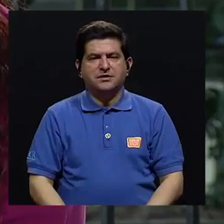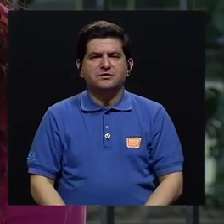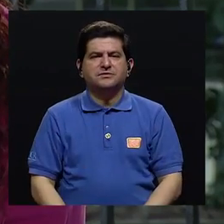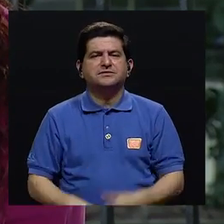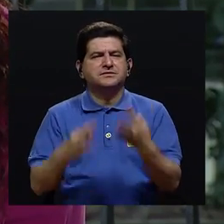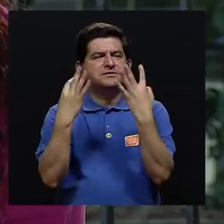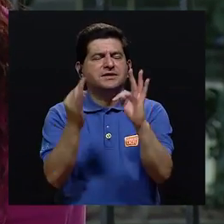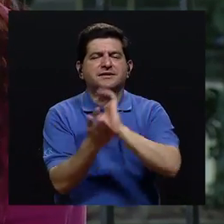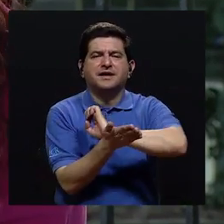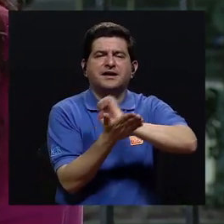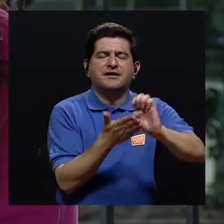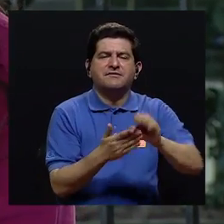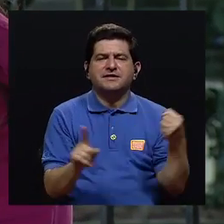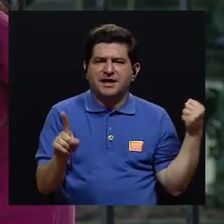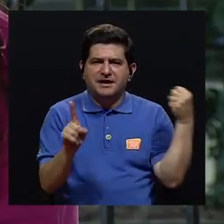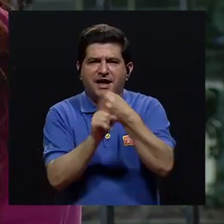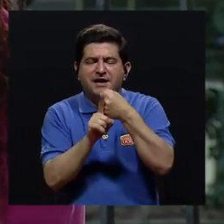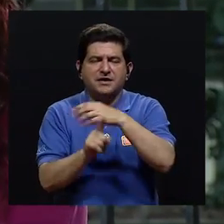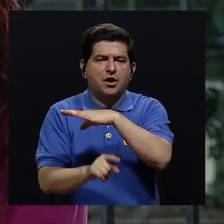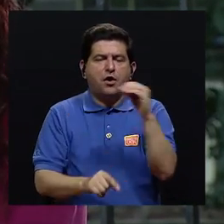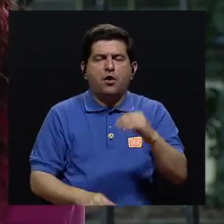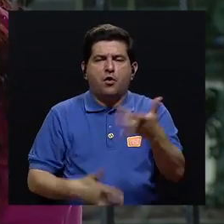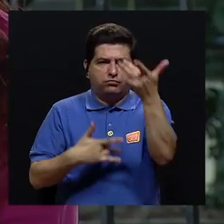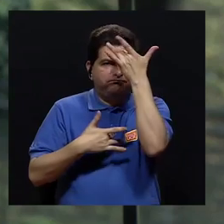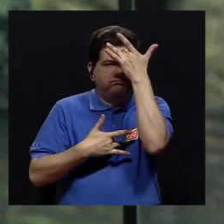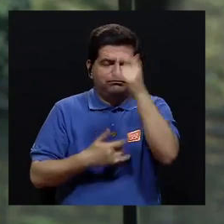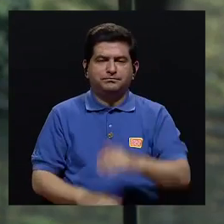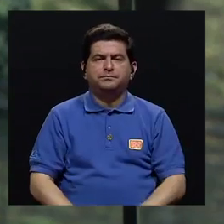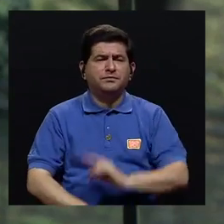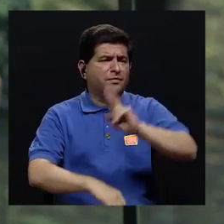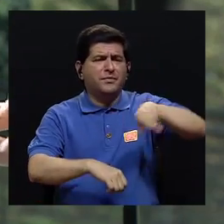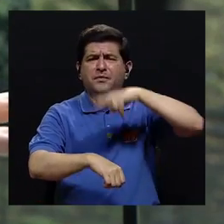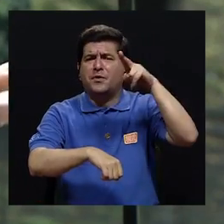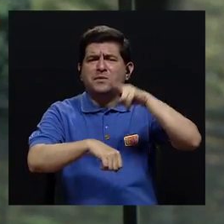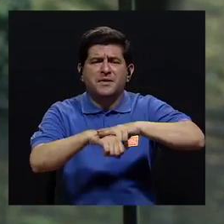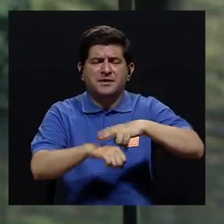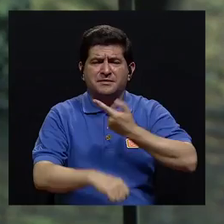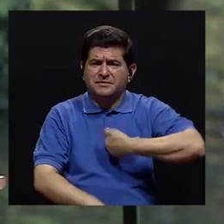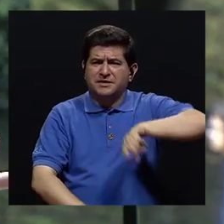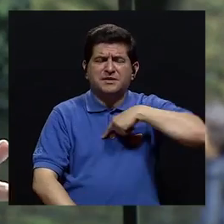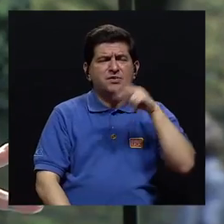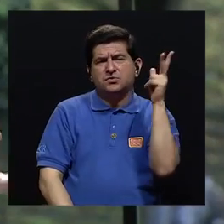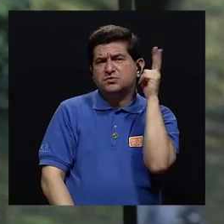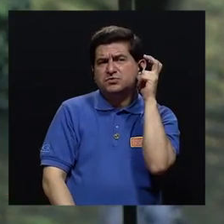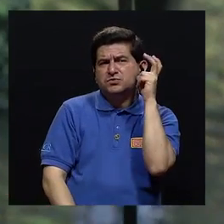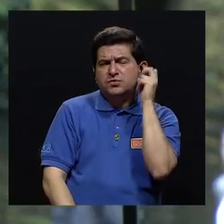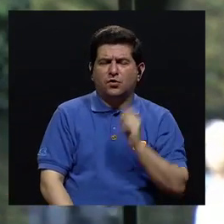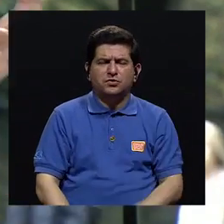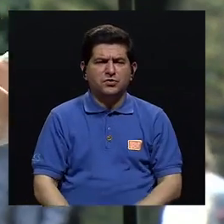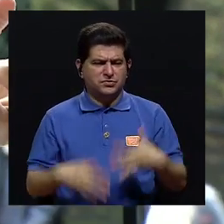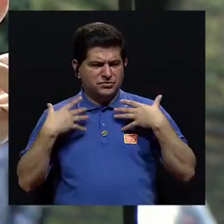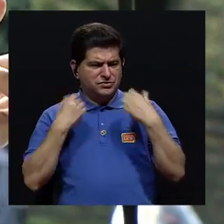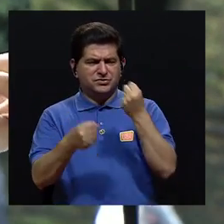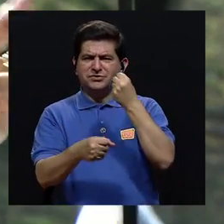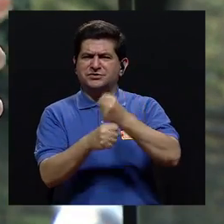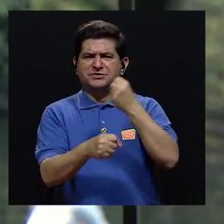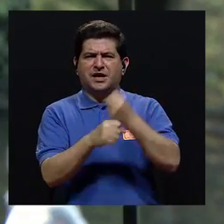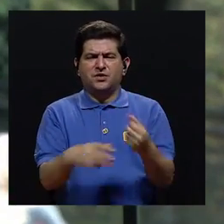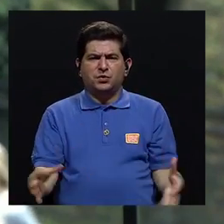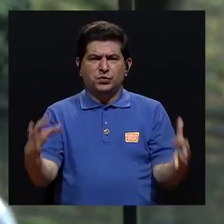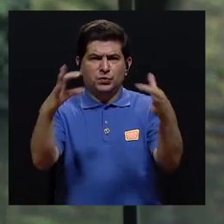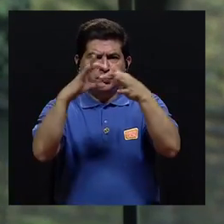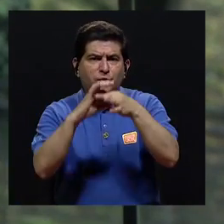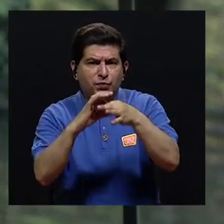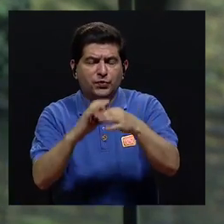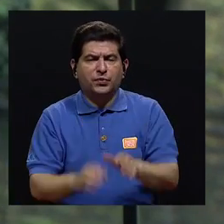para poder prevenir accidentes o enfermedades. Por lo general, cuando tendemos a escuchar el término de salud ocupacional, está